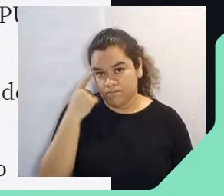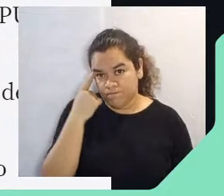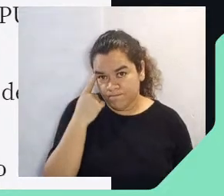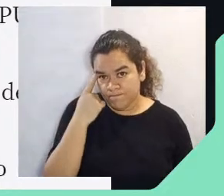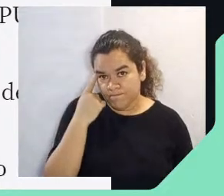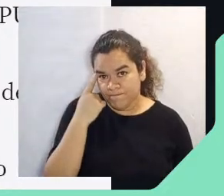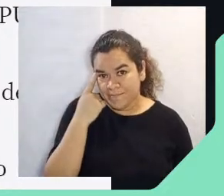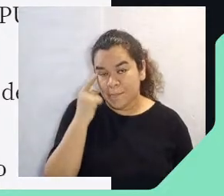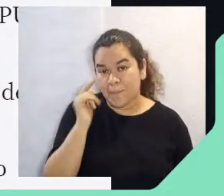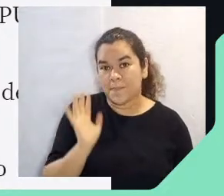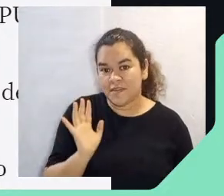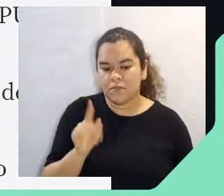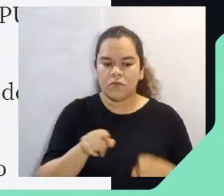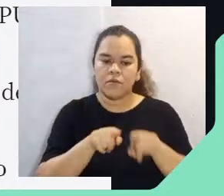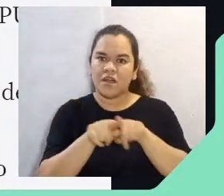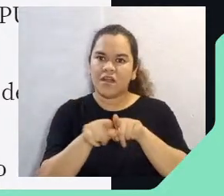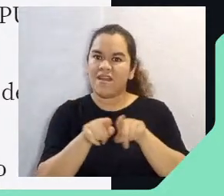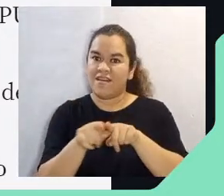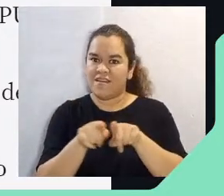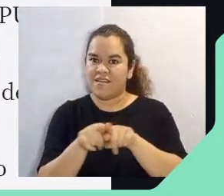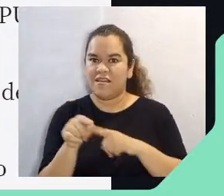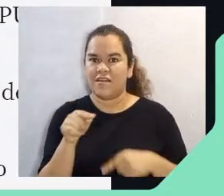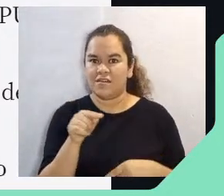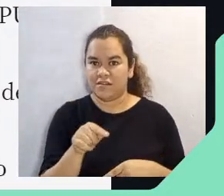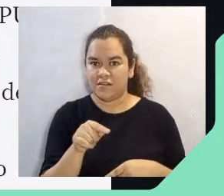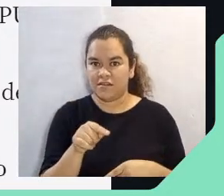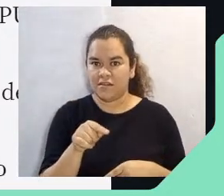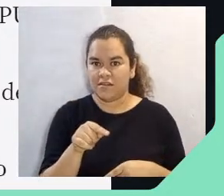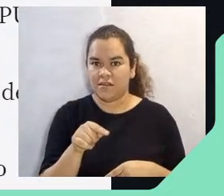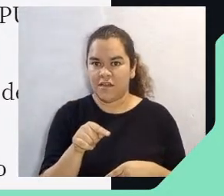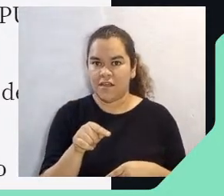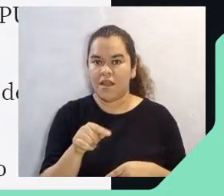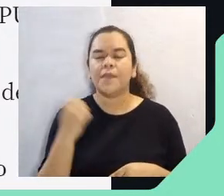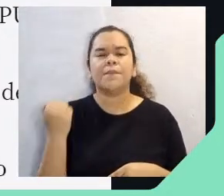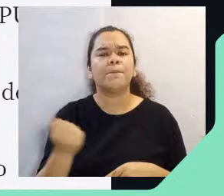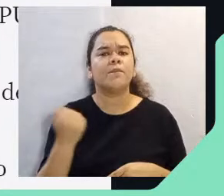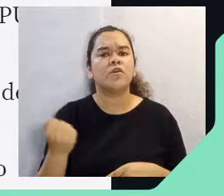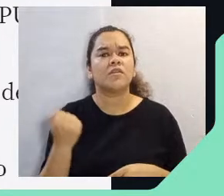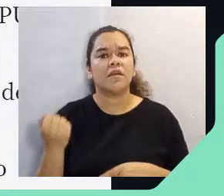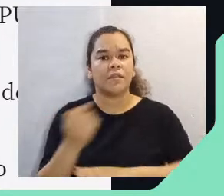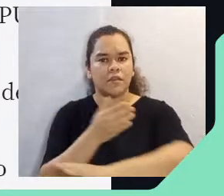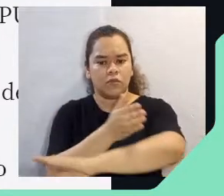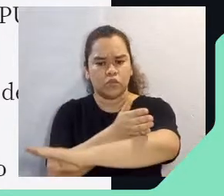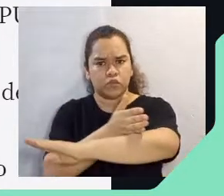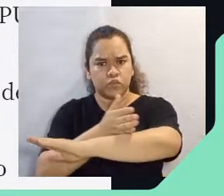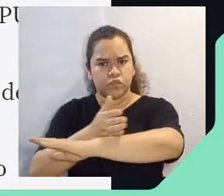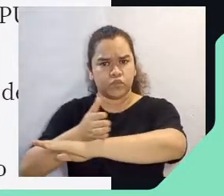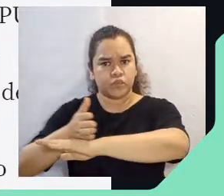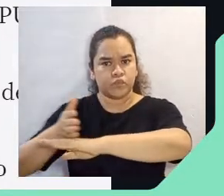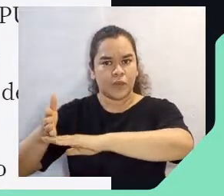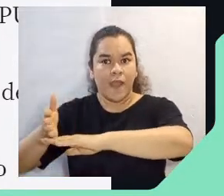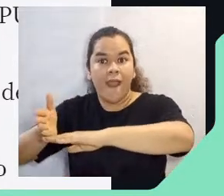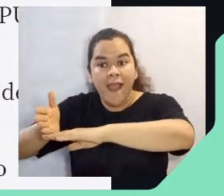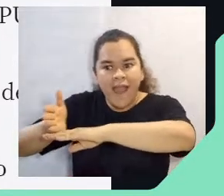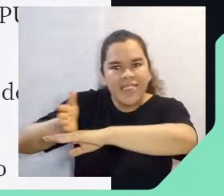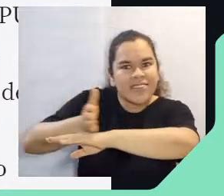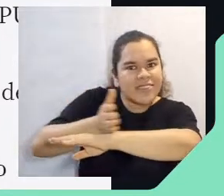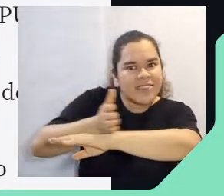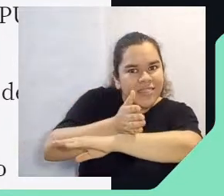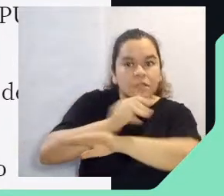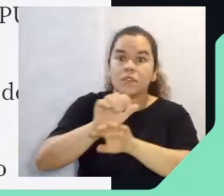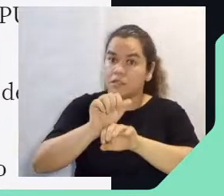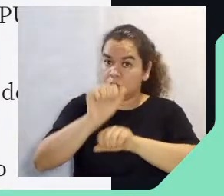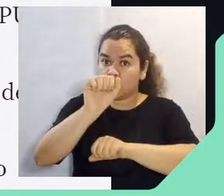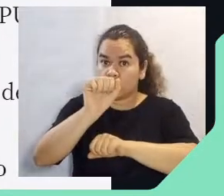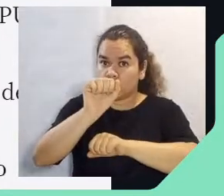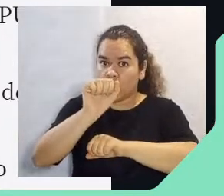en el cursado de esta carrera es que tenemos un título intermedio. No tenemos que esperar 5 años para obtener